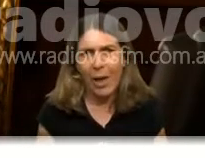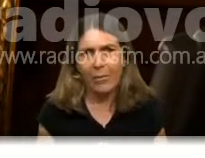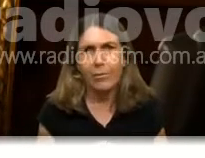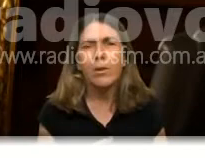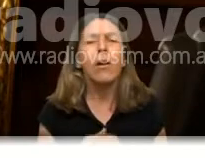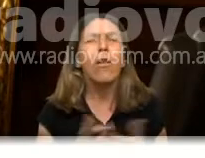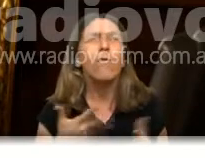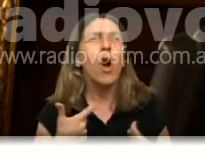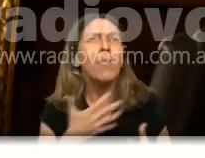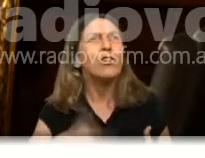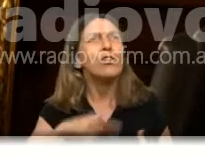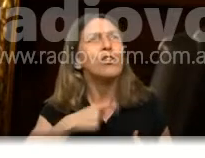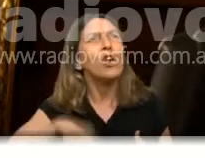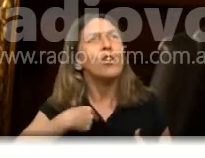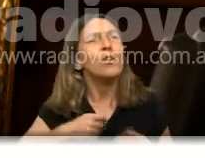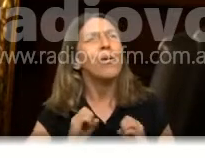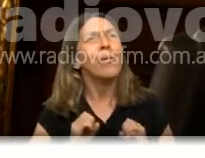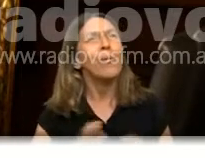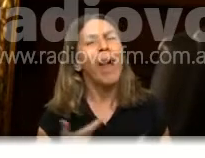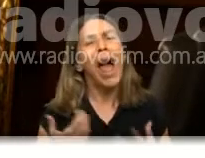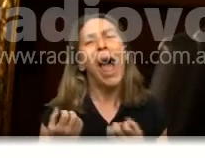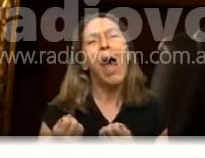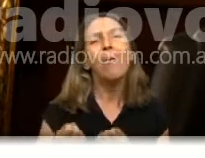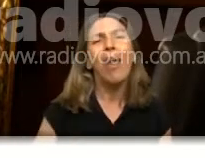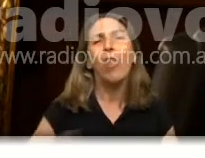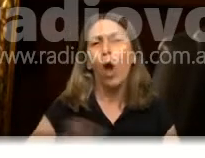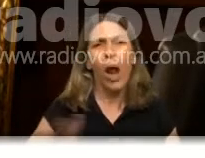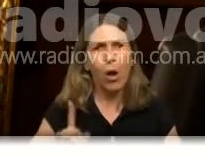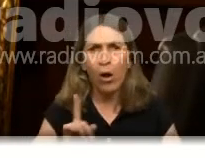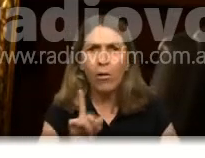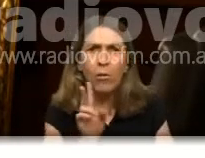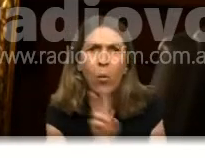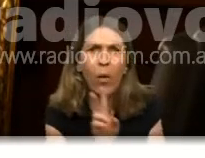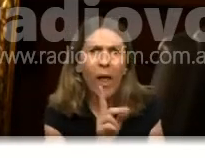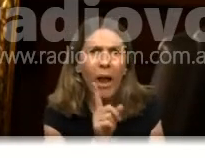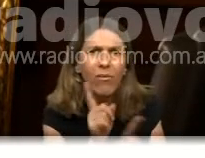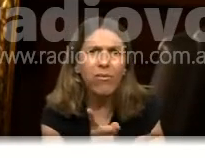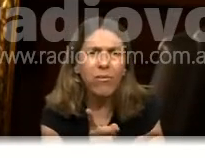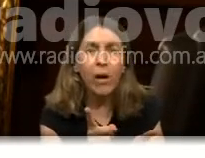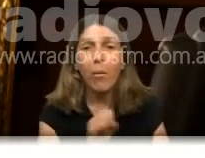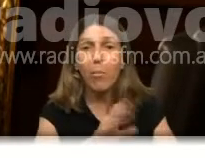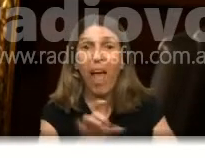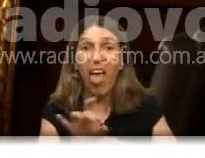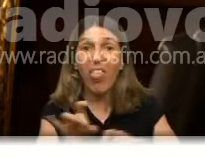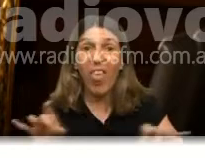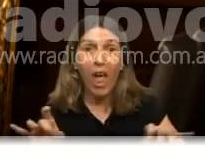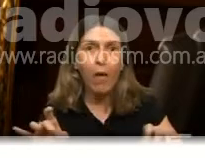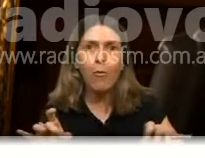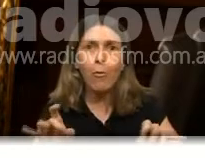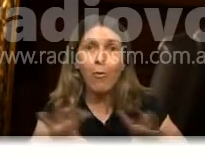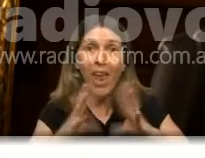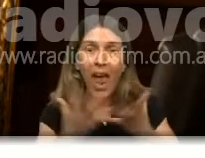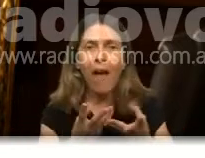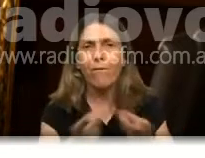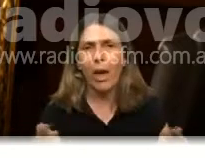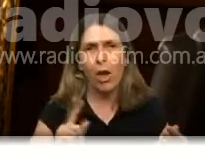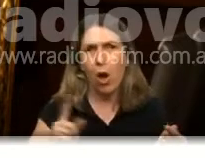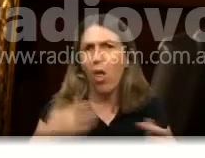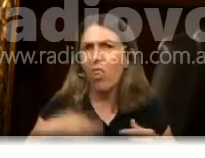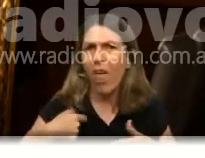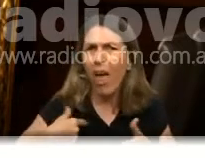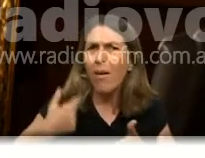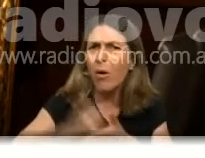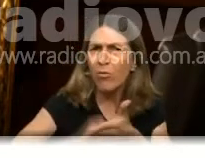relajemos no bajemos los brazos esta pandemia no ha acabado y deberemos prepararnos para seguir